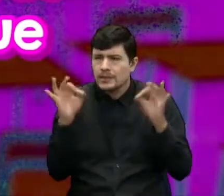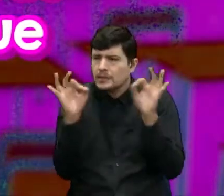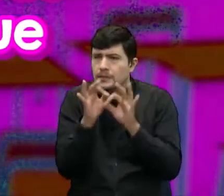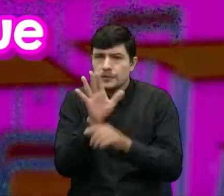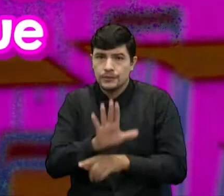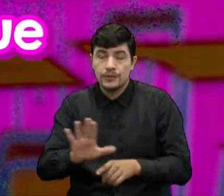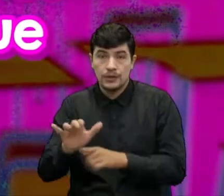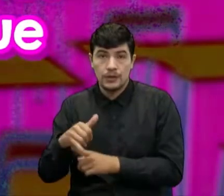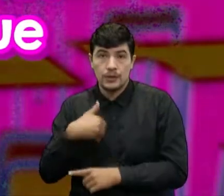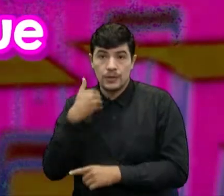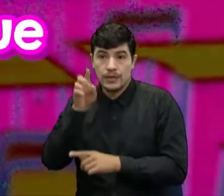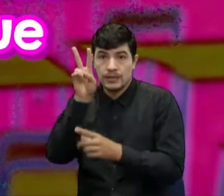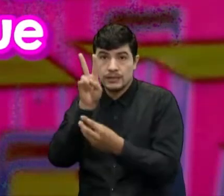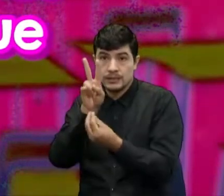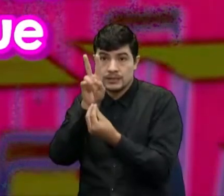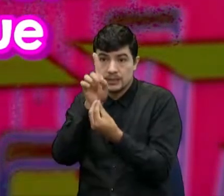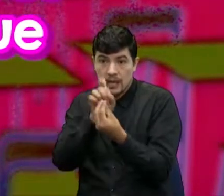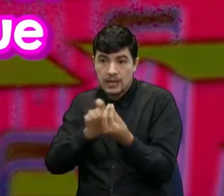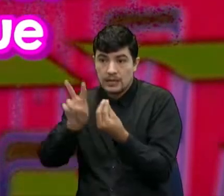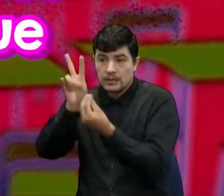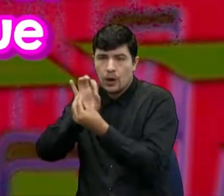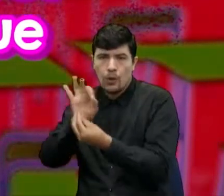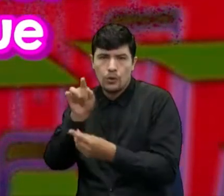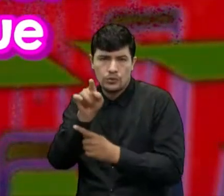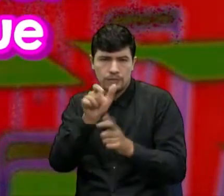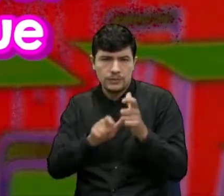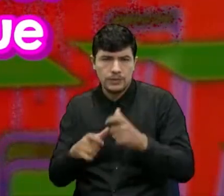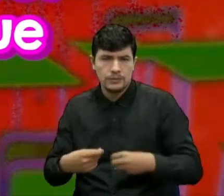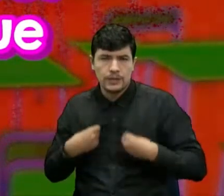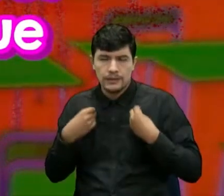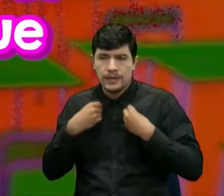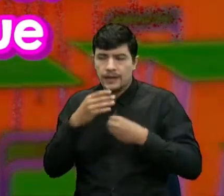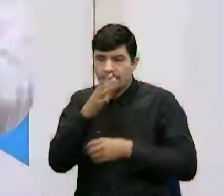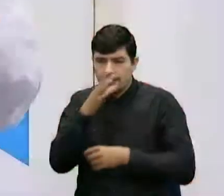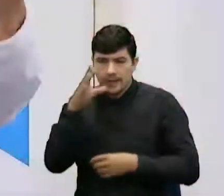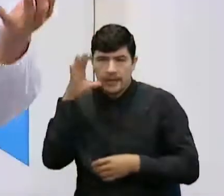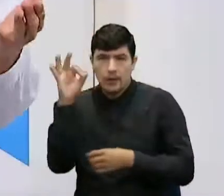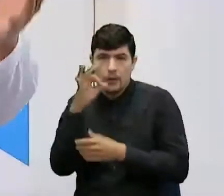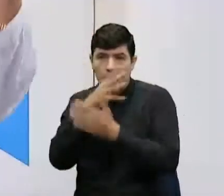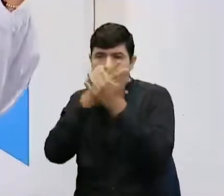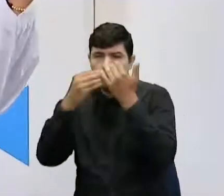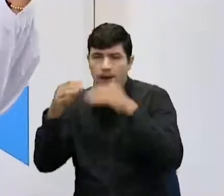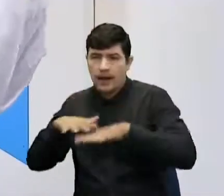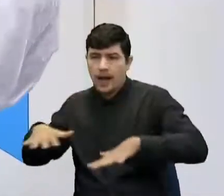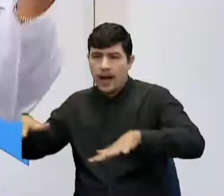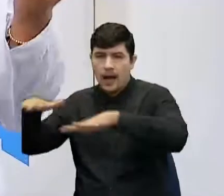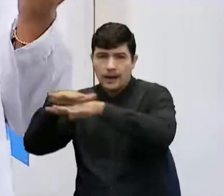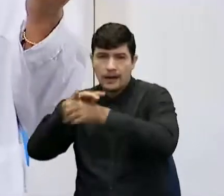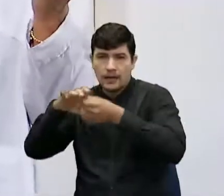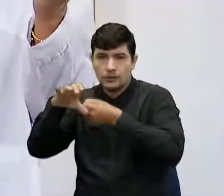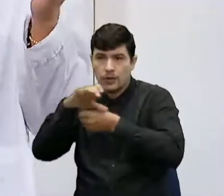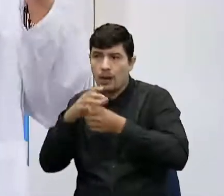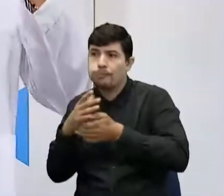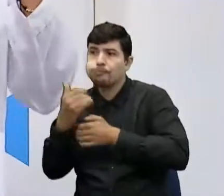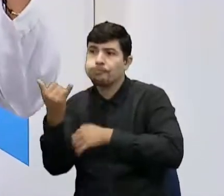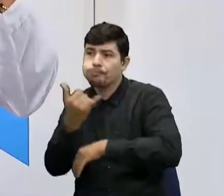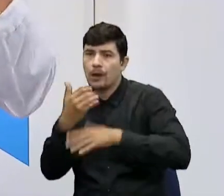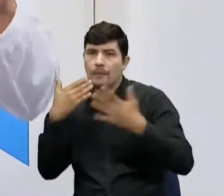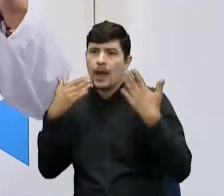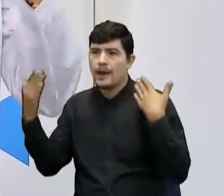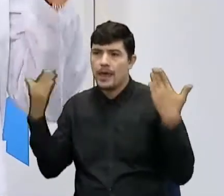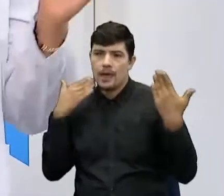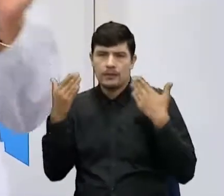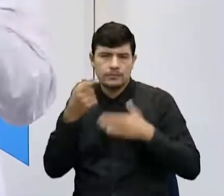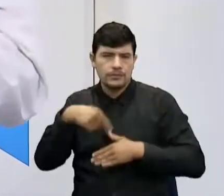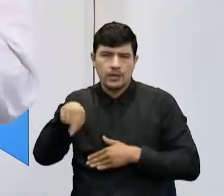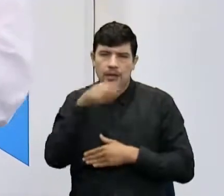séptimo Y los que viven de pronto en una finca O que viven a las afueras de la ciudad En una vereda Pues les va a quedar mucho más fácil Es simplemente